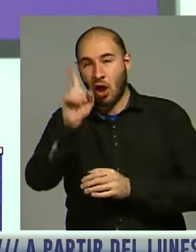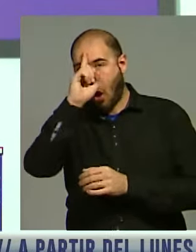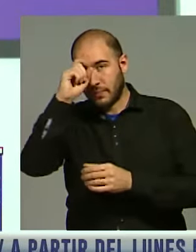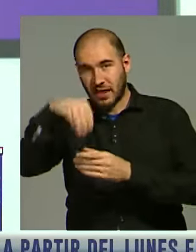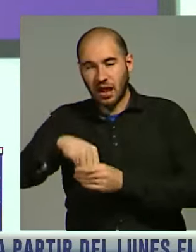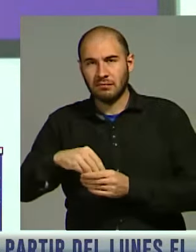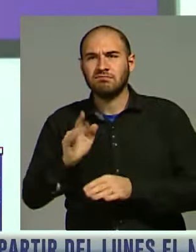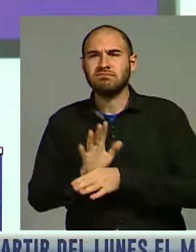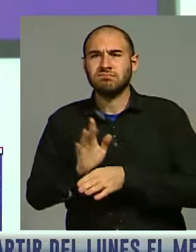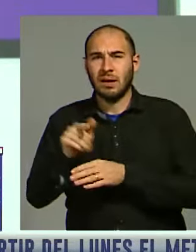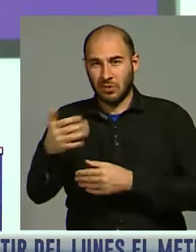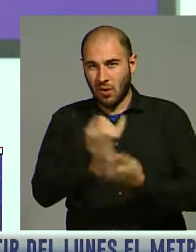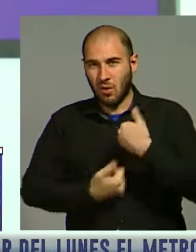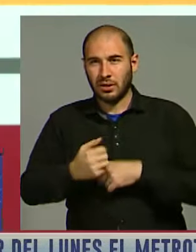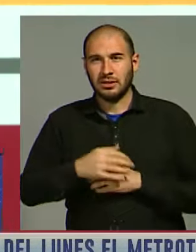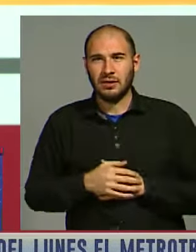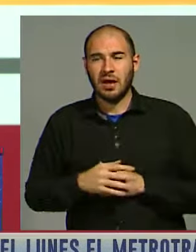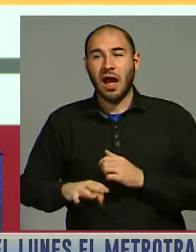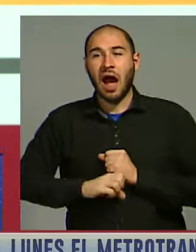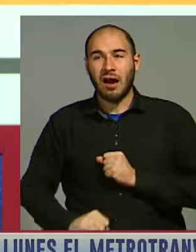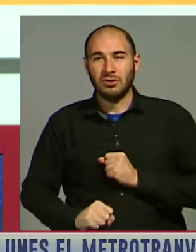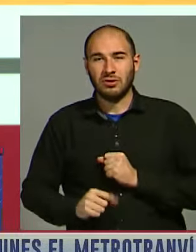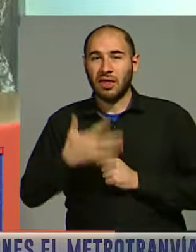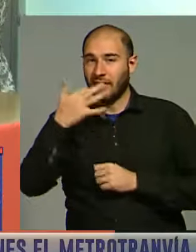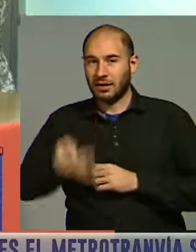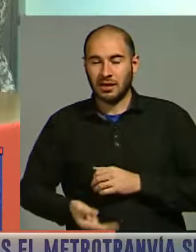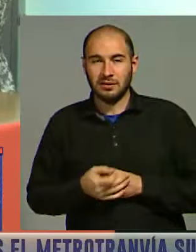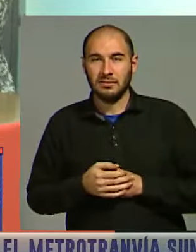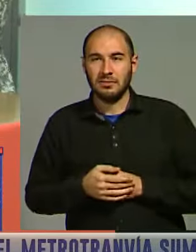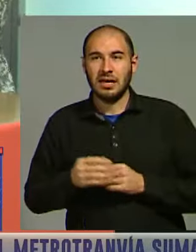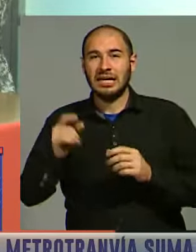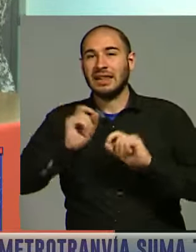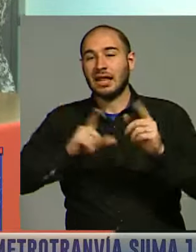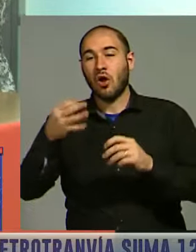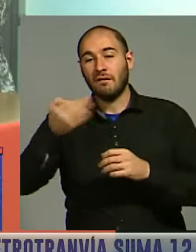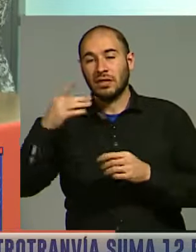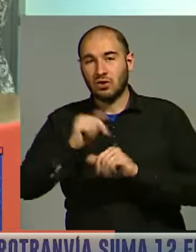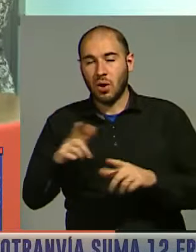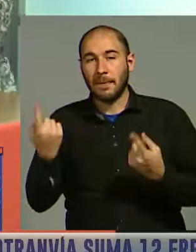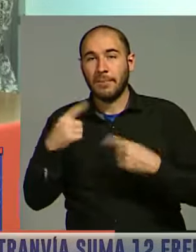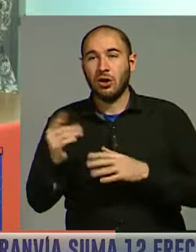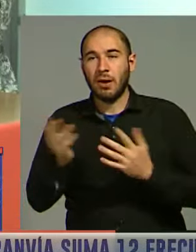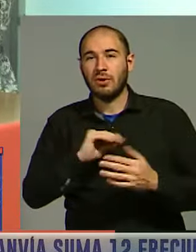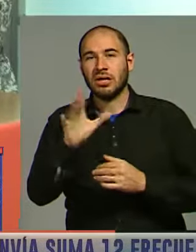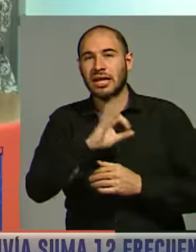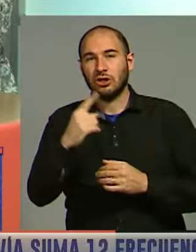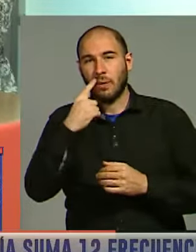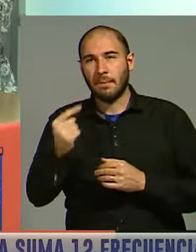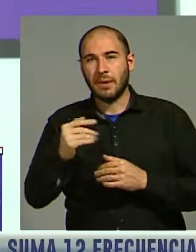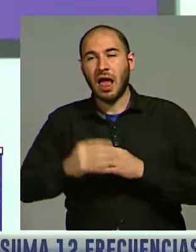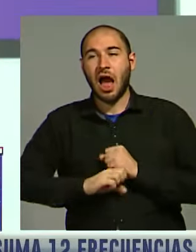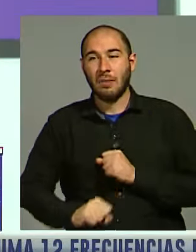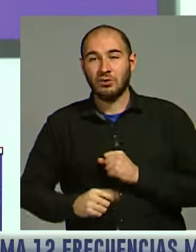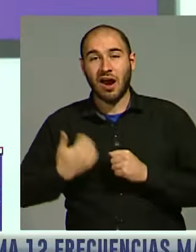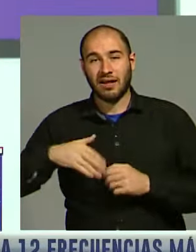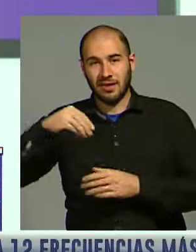tiene que ver justamente con lo que vos decías. Los abortos son una realidad. No hay cifras oficiales, pero se estiman que son alrededor de 500.000 abortos los que se realizan